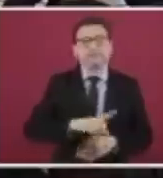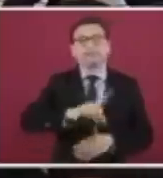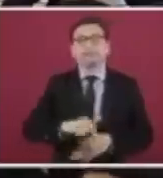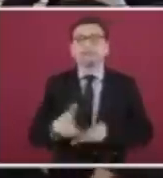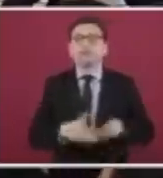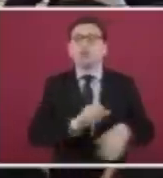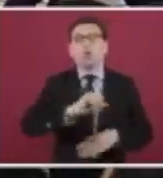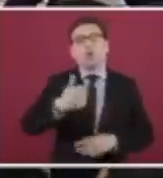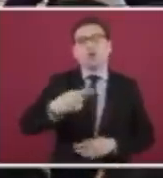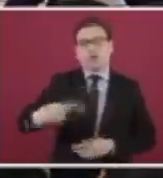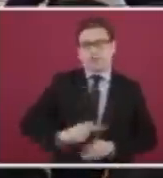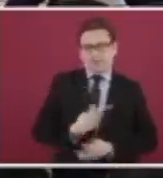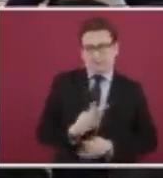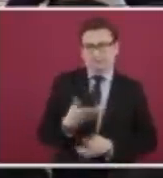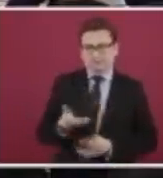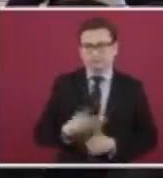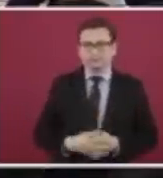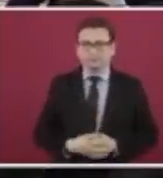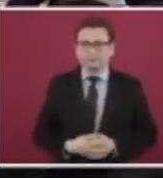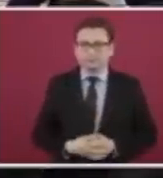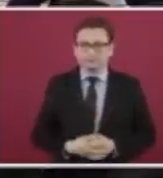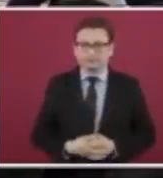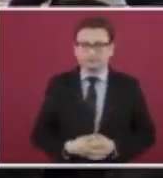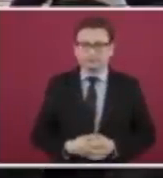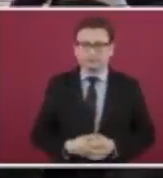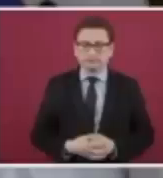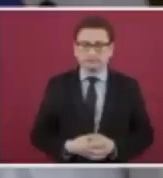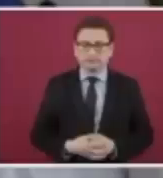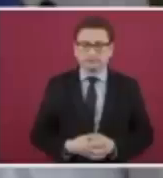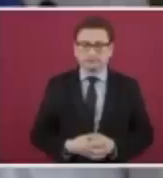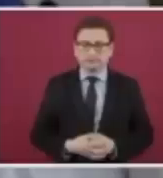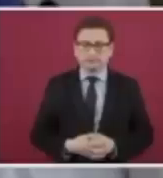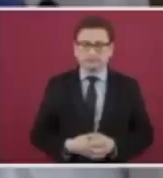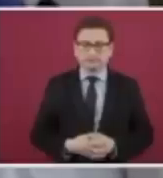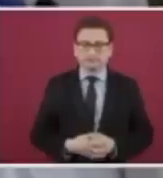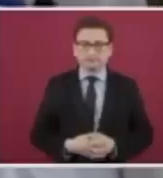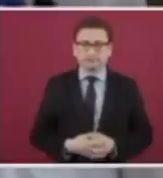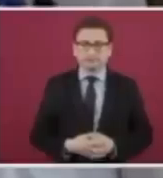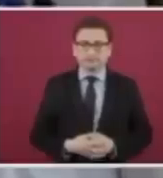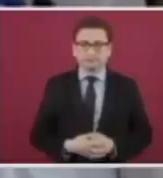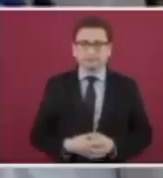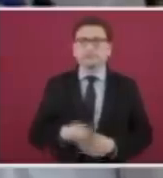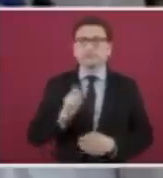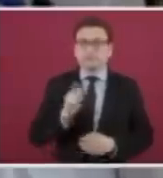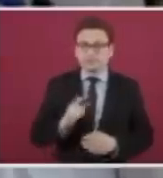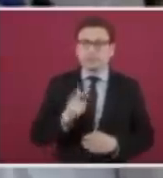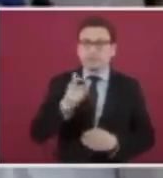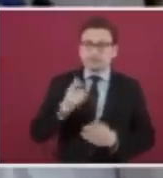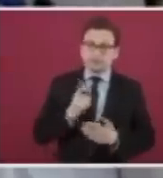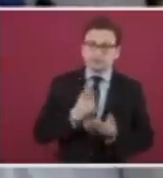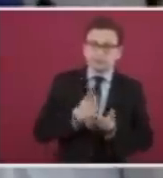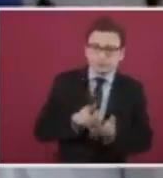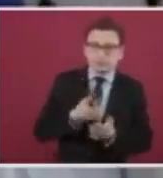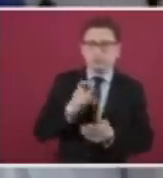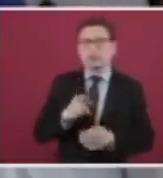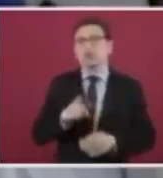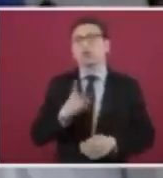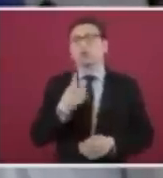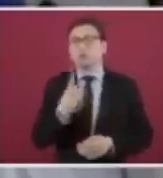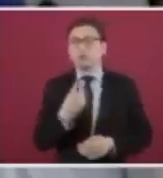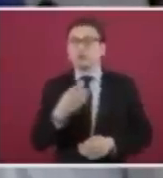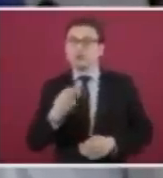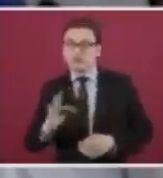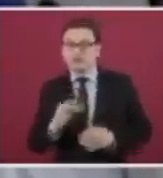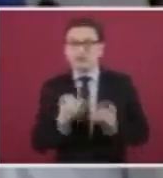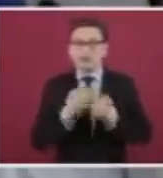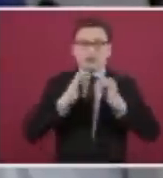planteabas, que afortunadamente, bueno, ya se dio paso a la tarifa 1F, que sí, no se van a vender los estadios, y que, bueno, pues ya se está